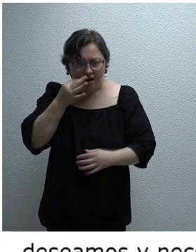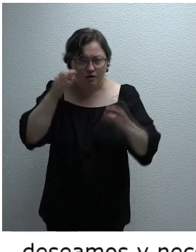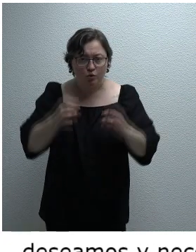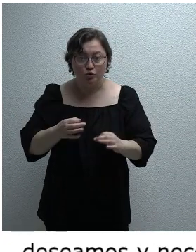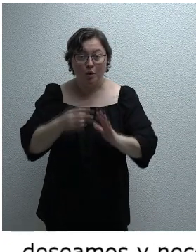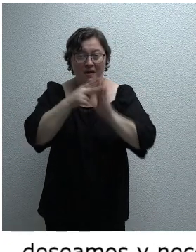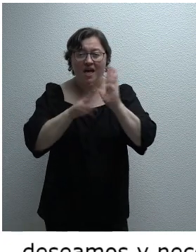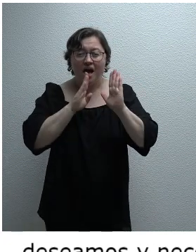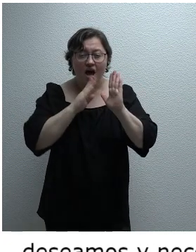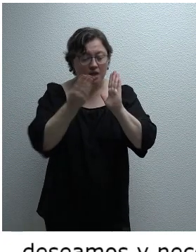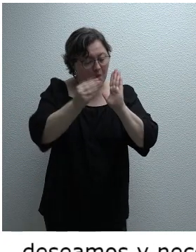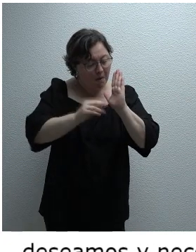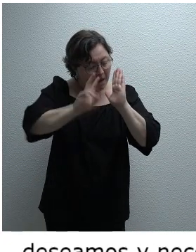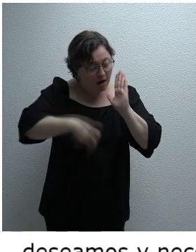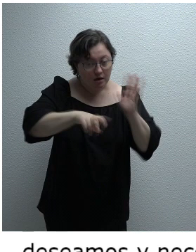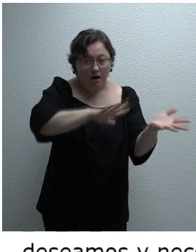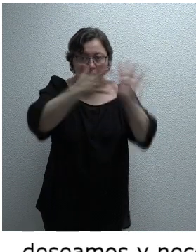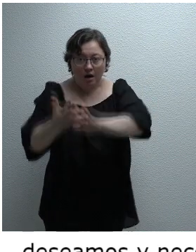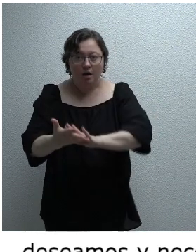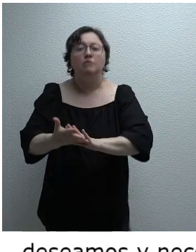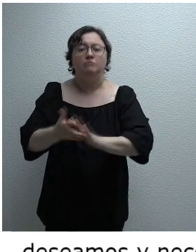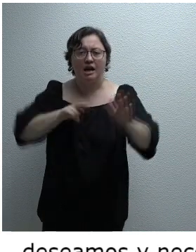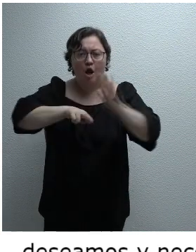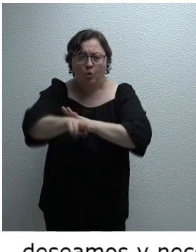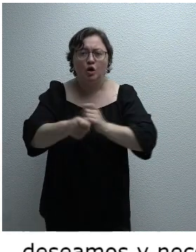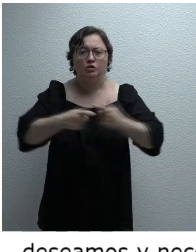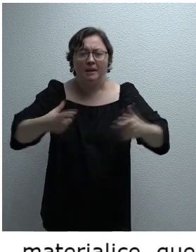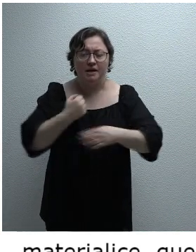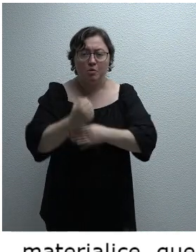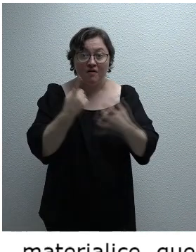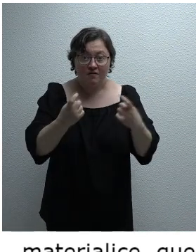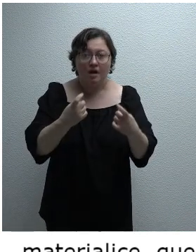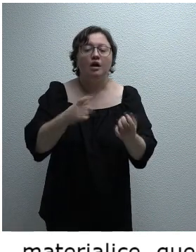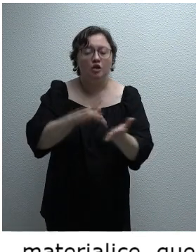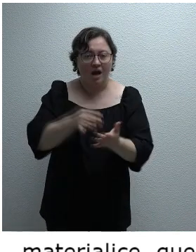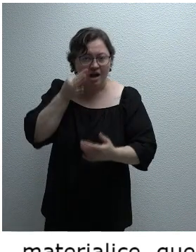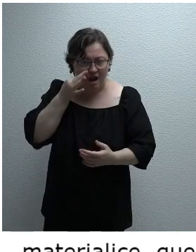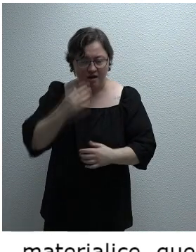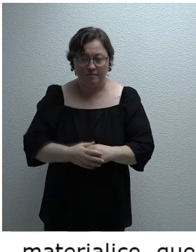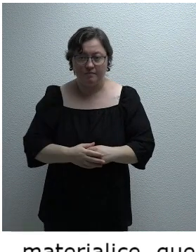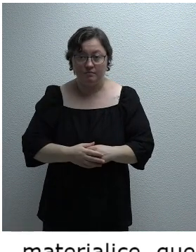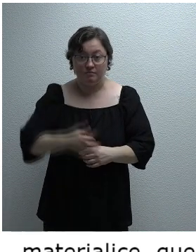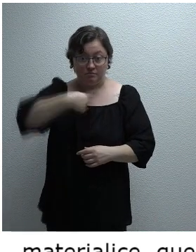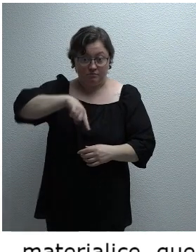efectivas todas las medidas, recursos y apoyos necesarios para hacer la realidad de